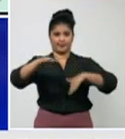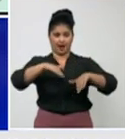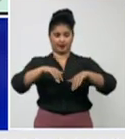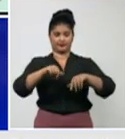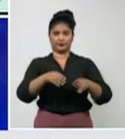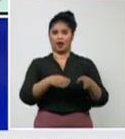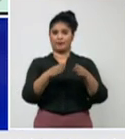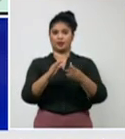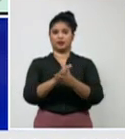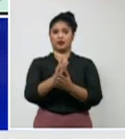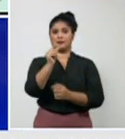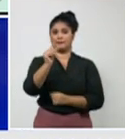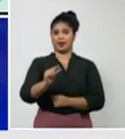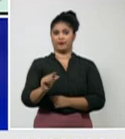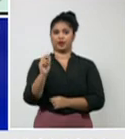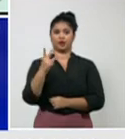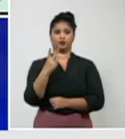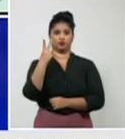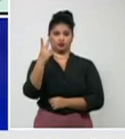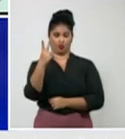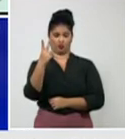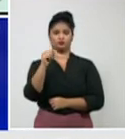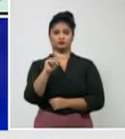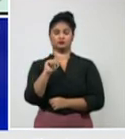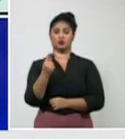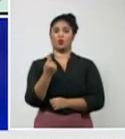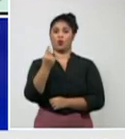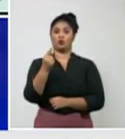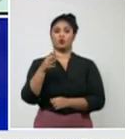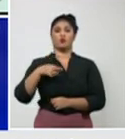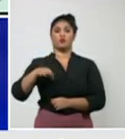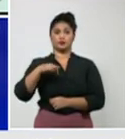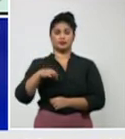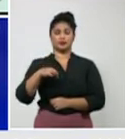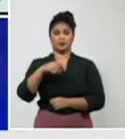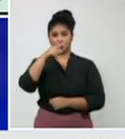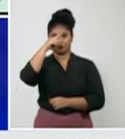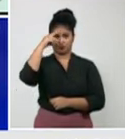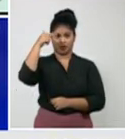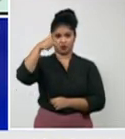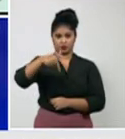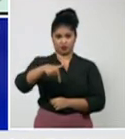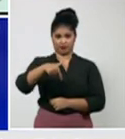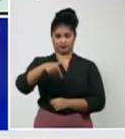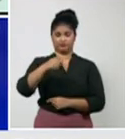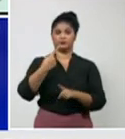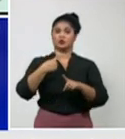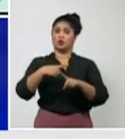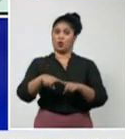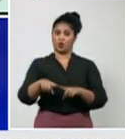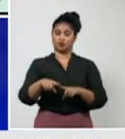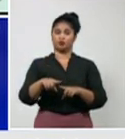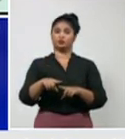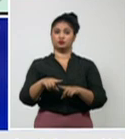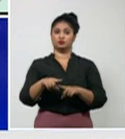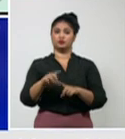igualmente 2 casos, 1 del municipio San Los José, de Las Lajas y 1 de Güines. De Matanza, las 2